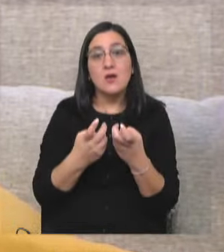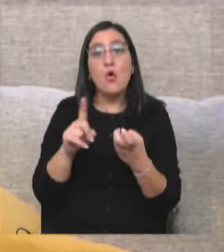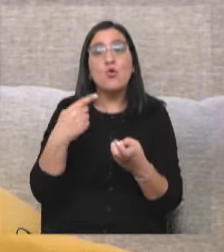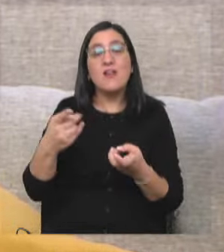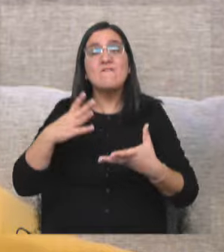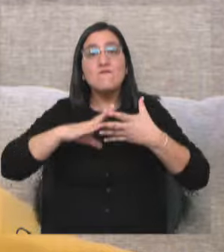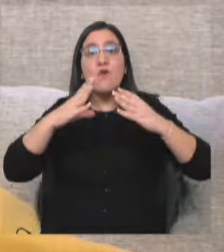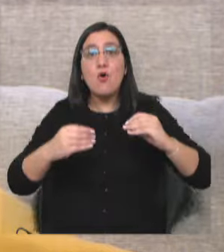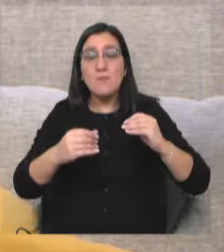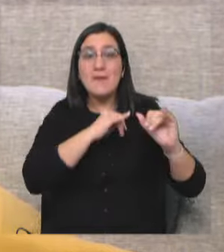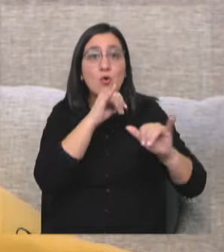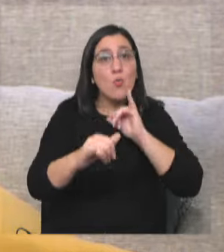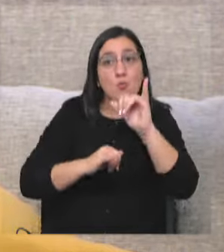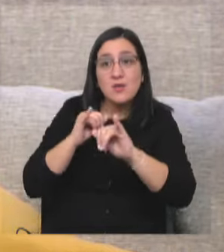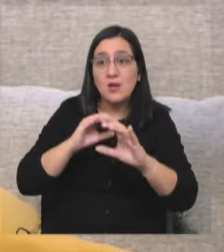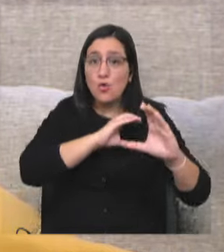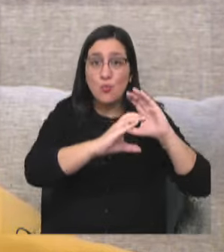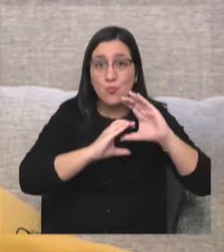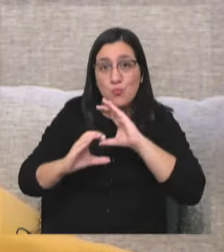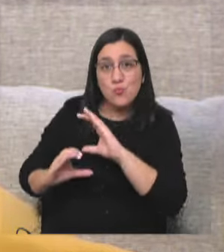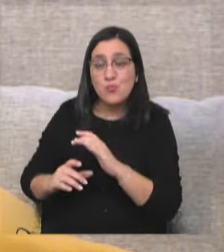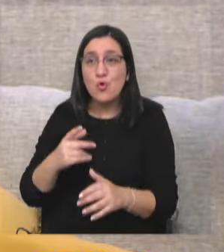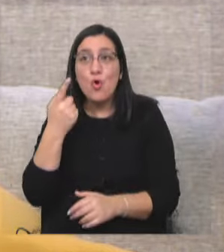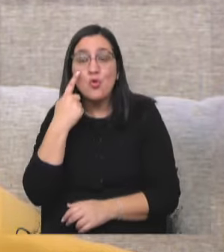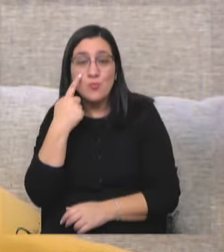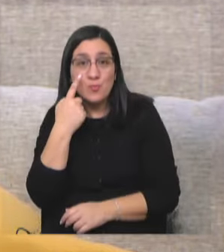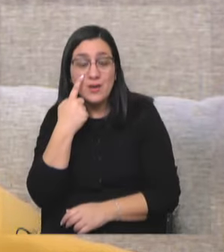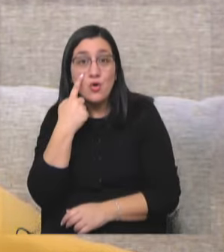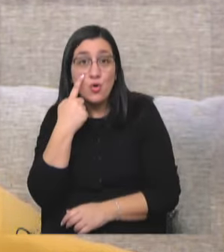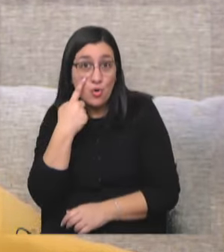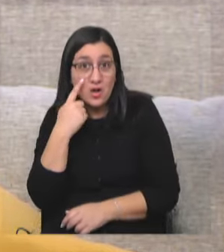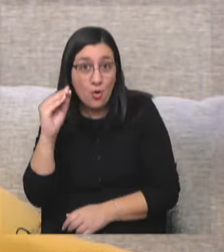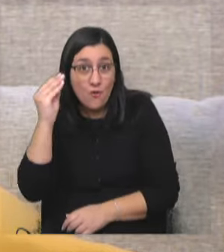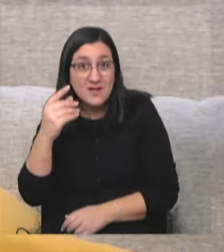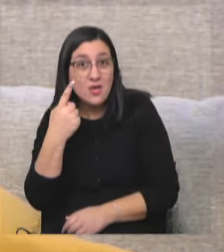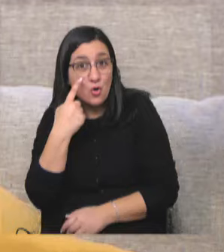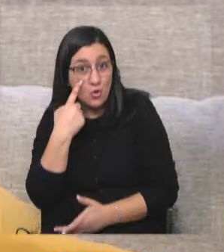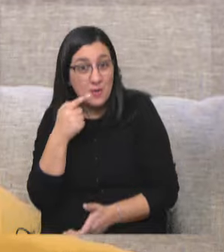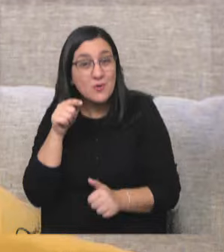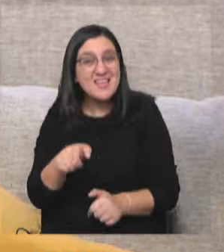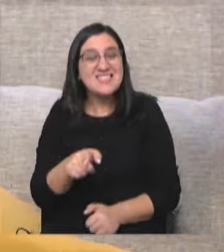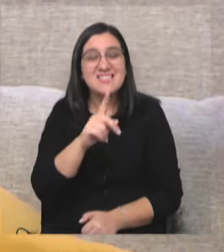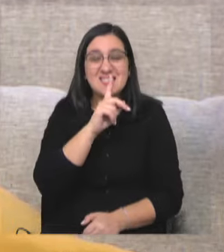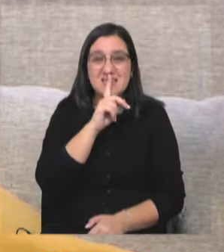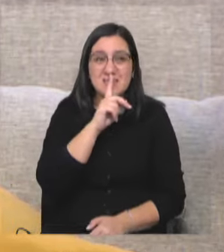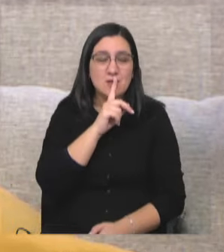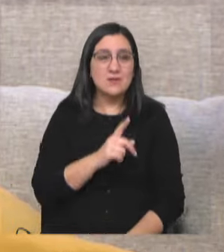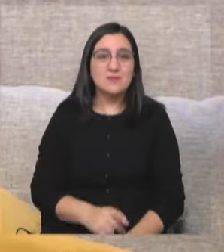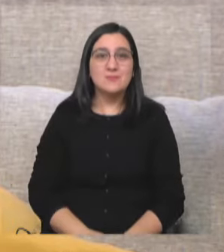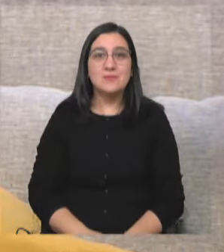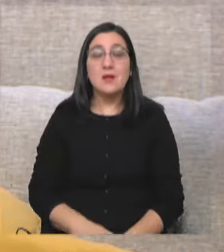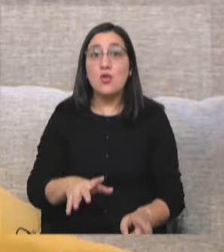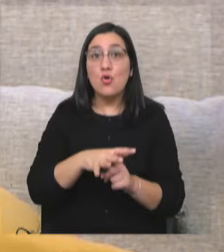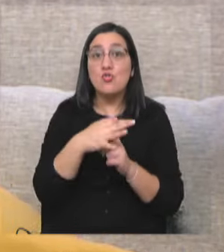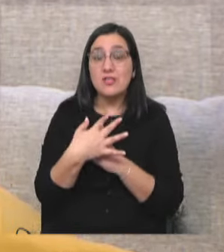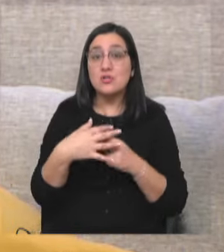otras herramientas de comunicación, otras herramientas de visibilidad, porque ese silencio en el contexto que estamos viviendo